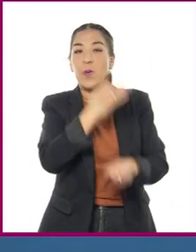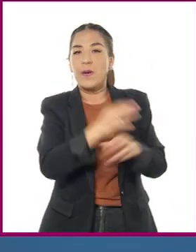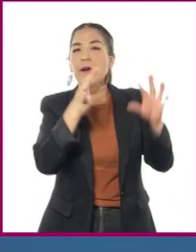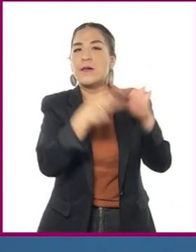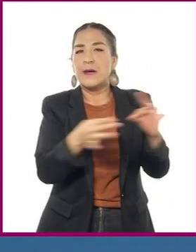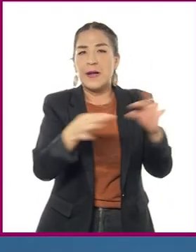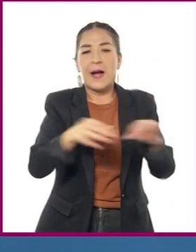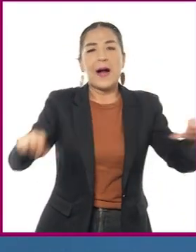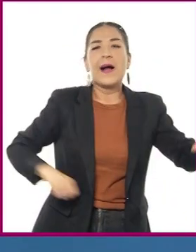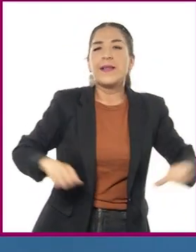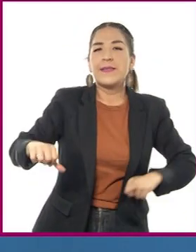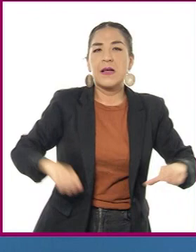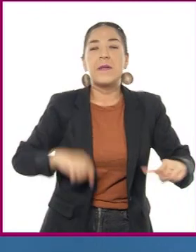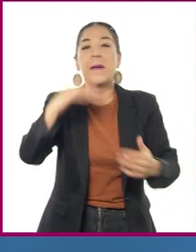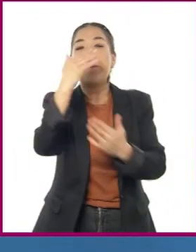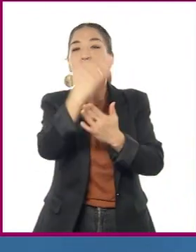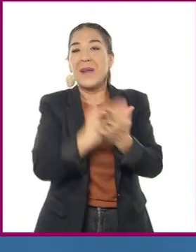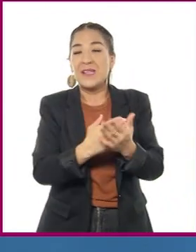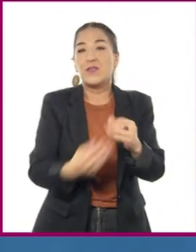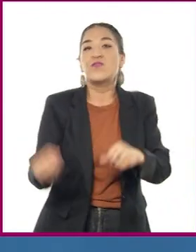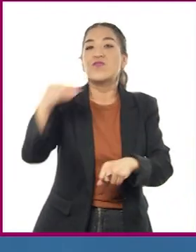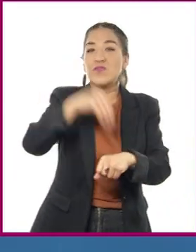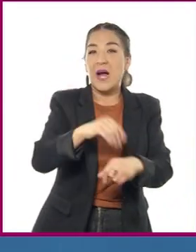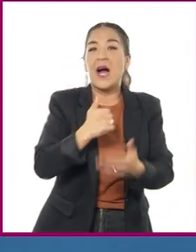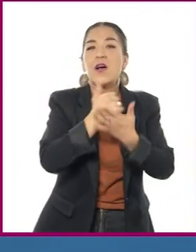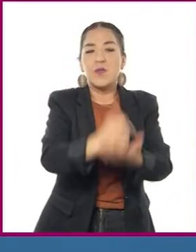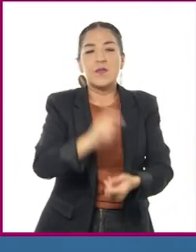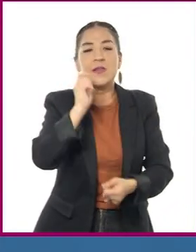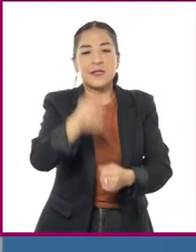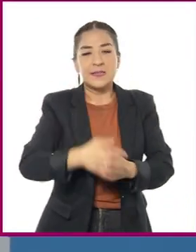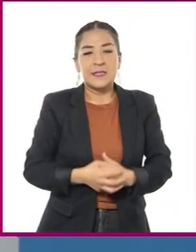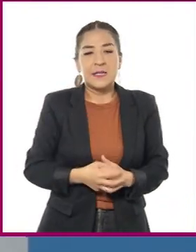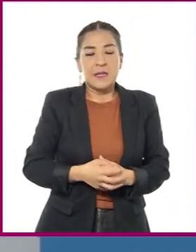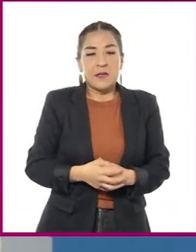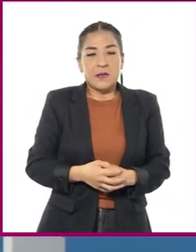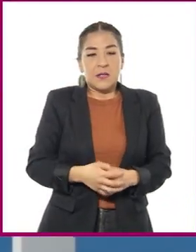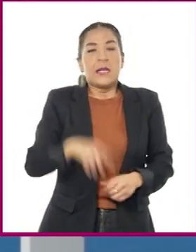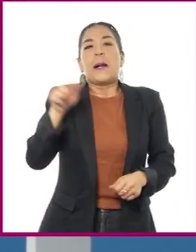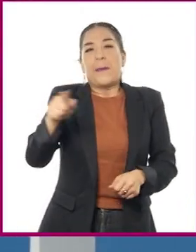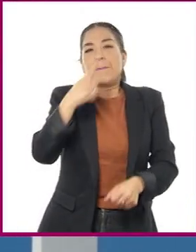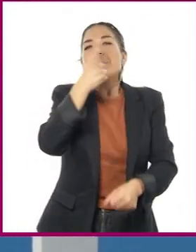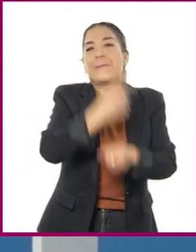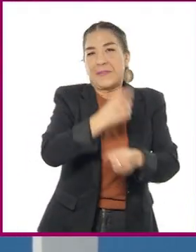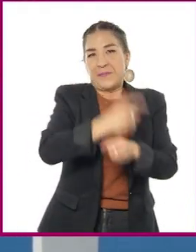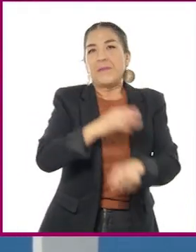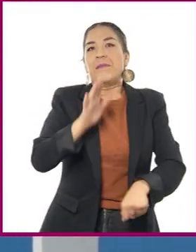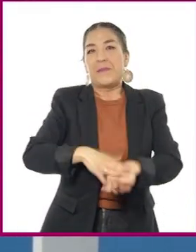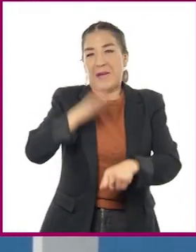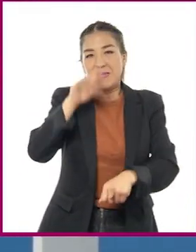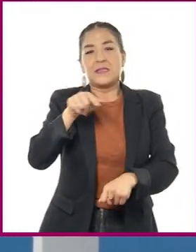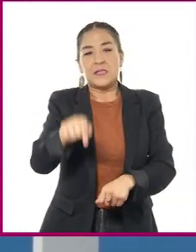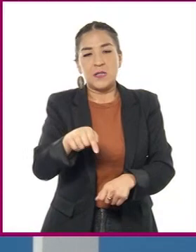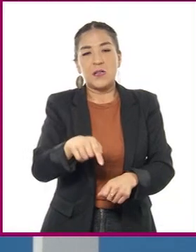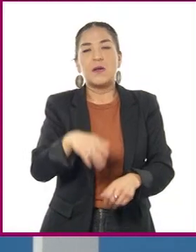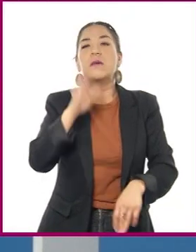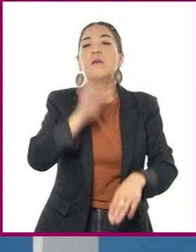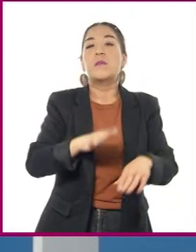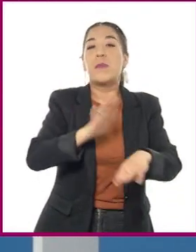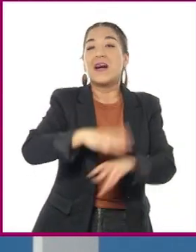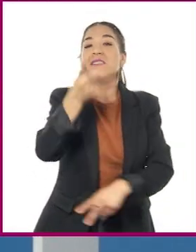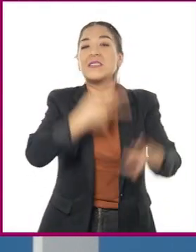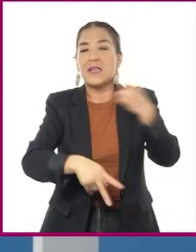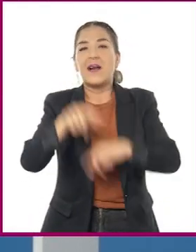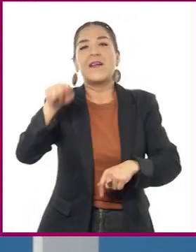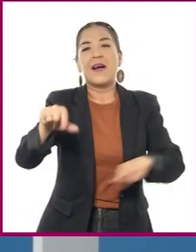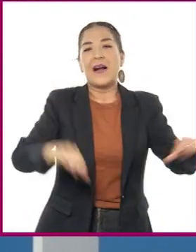las actividades que menos aportan son las que integran el sector primario y las que más riqueza generan son